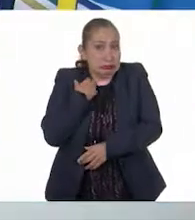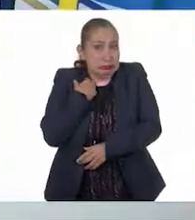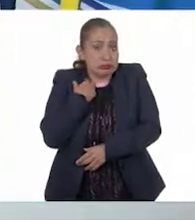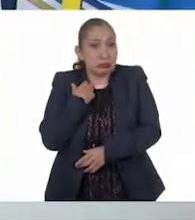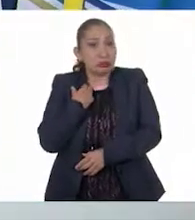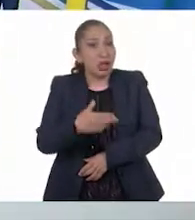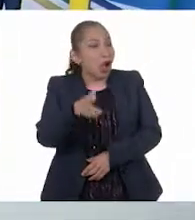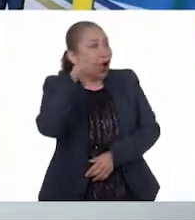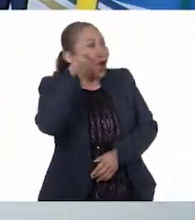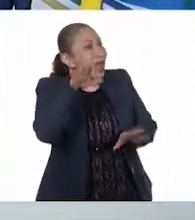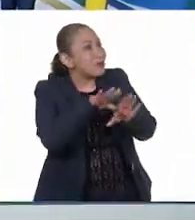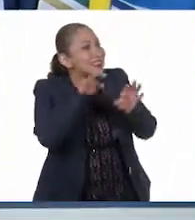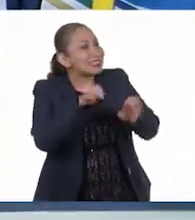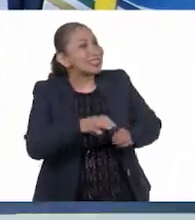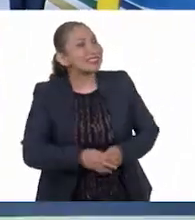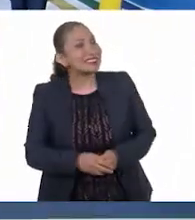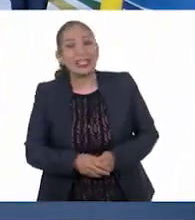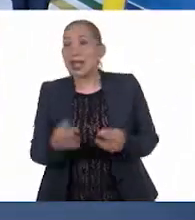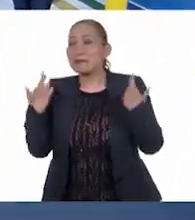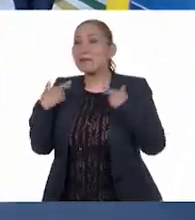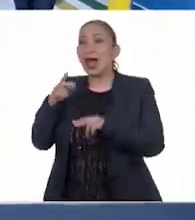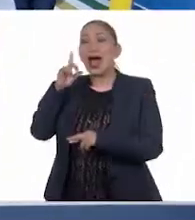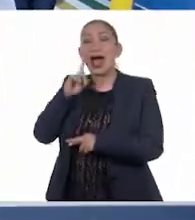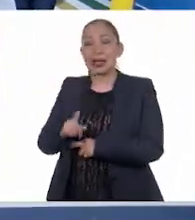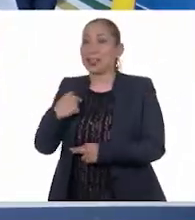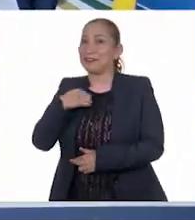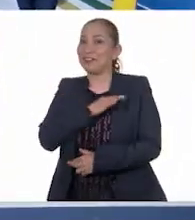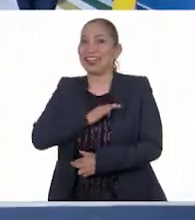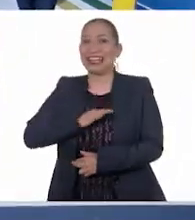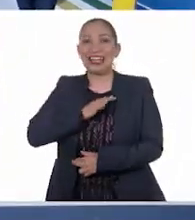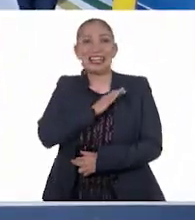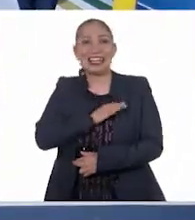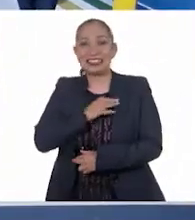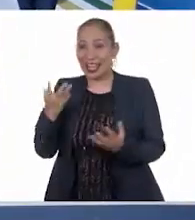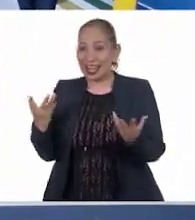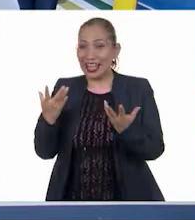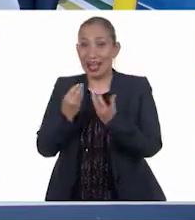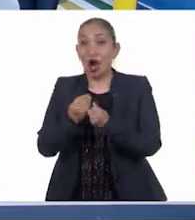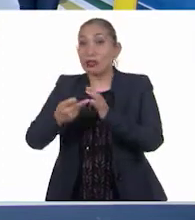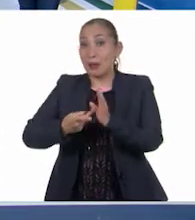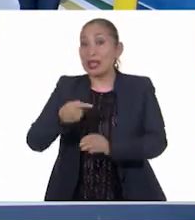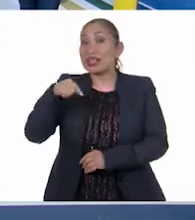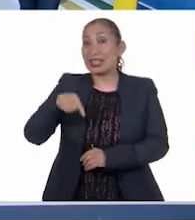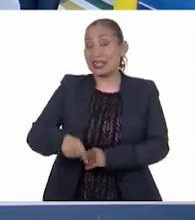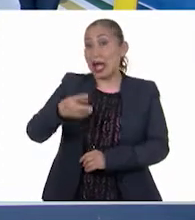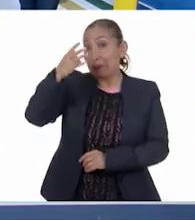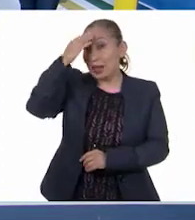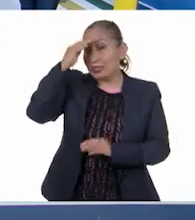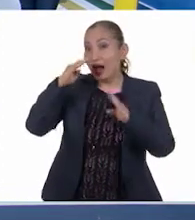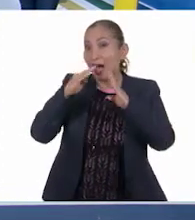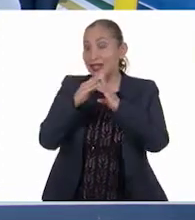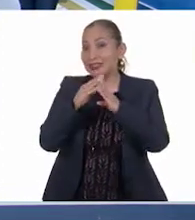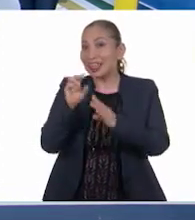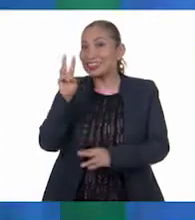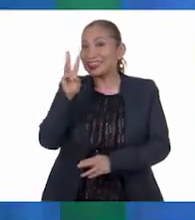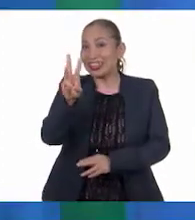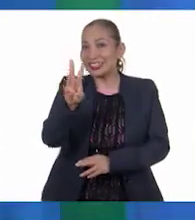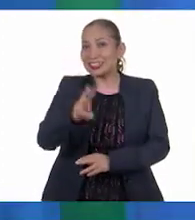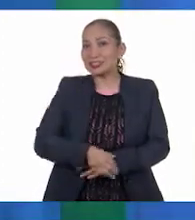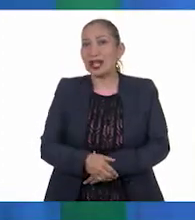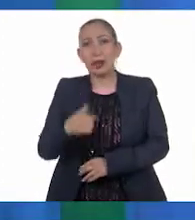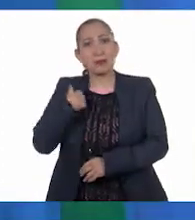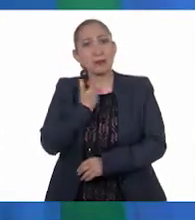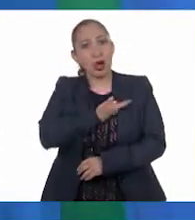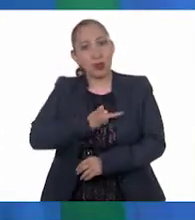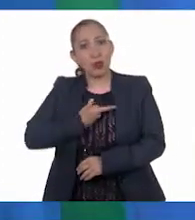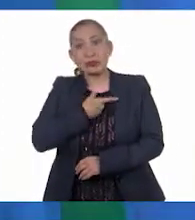Hola, Jennifer, ¿cómo estás? Maestra Gaby, muy feliz de estar aquí una vez más en Aprende en Casa 3. Me